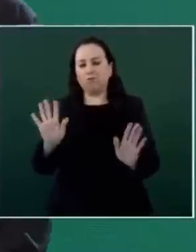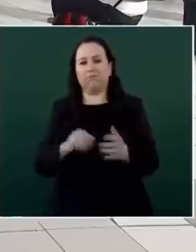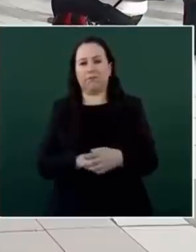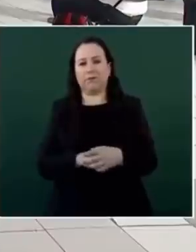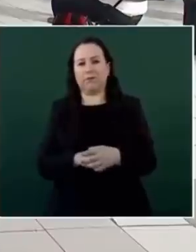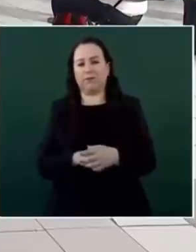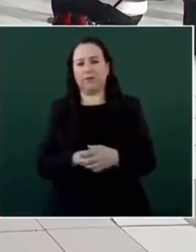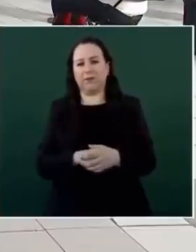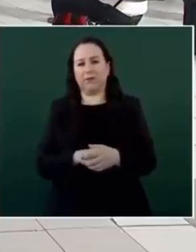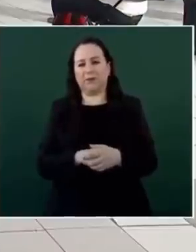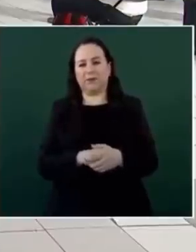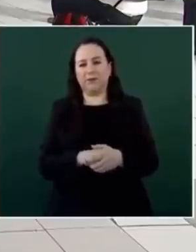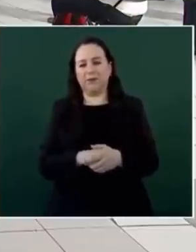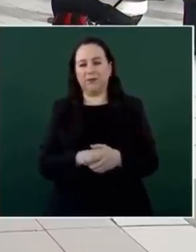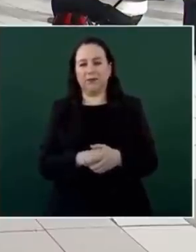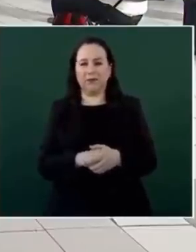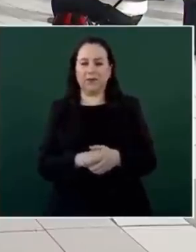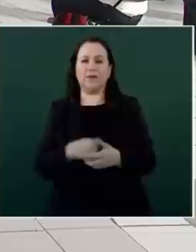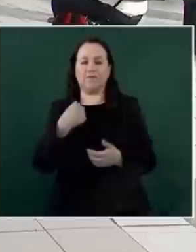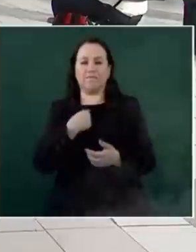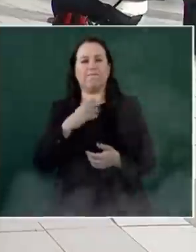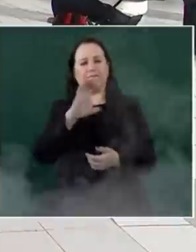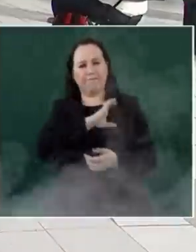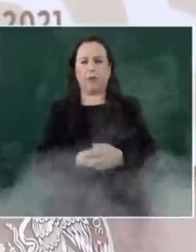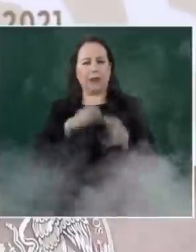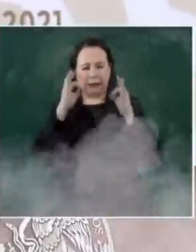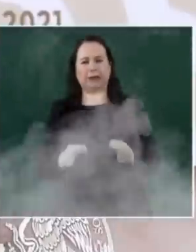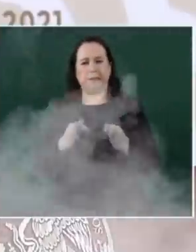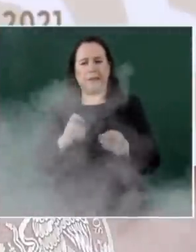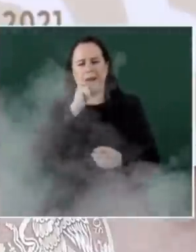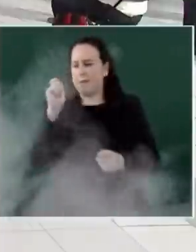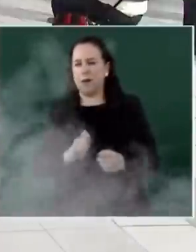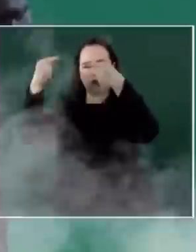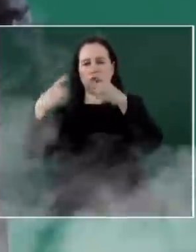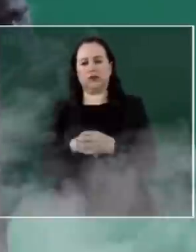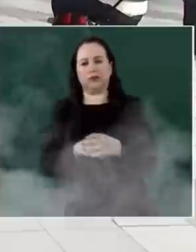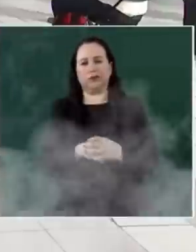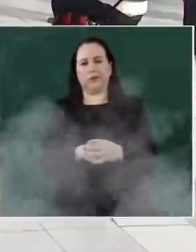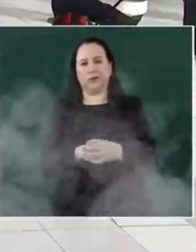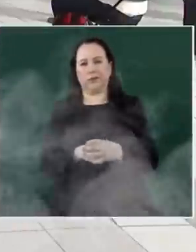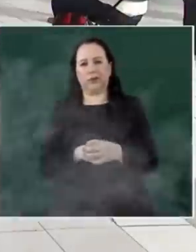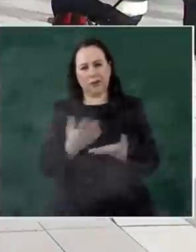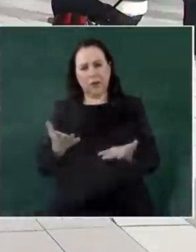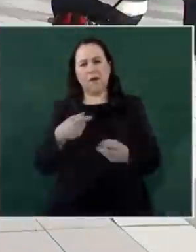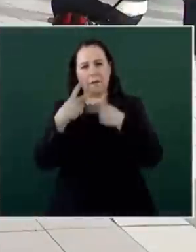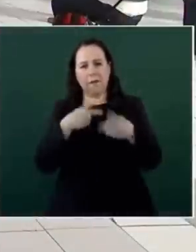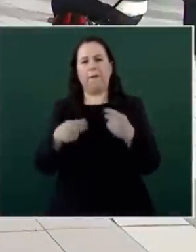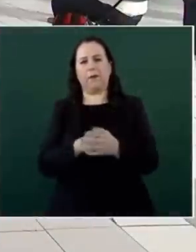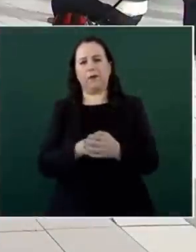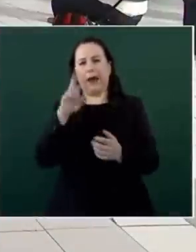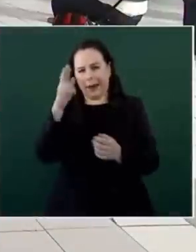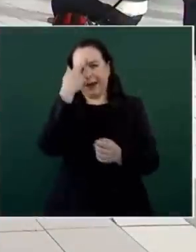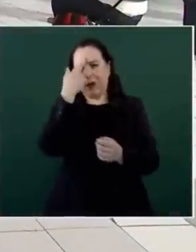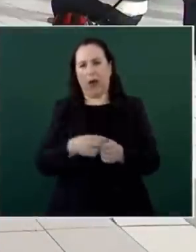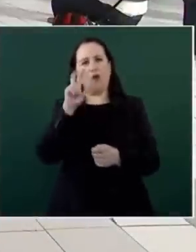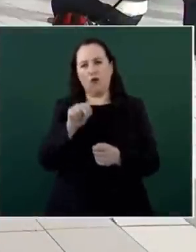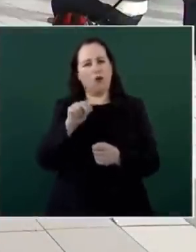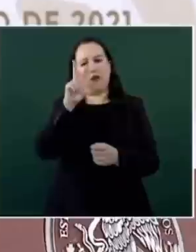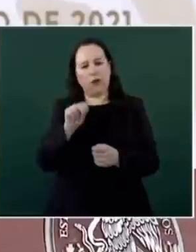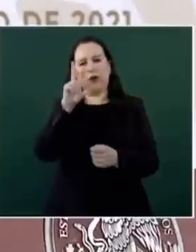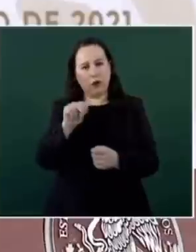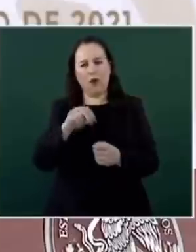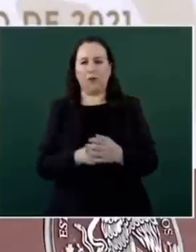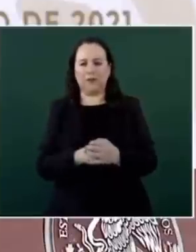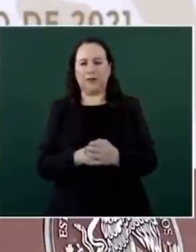propósito, mi gran amigo, que lo conocí, Juan Gabriel. Vamos a recordarlo, exactamente en el no, no, no.